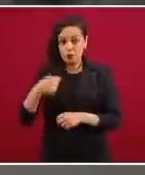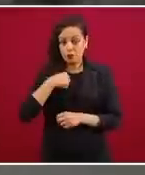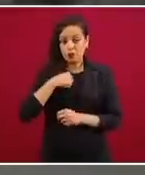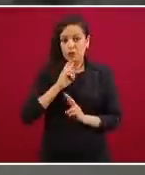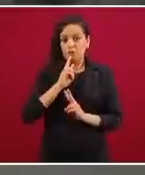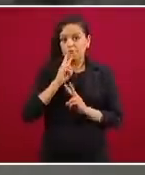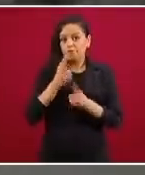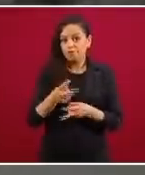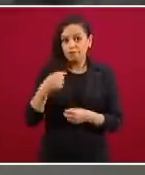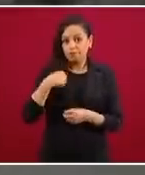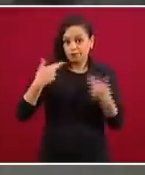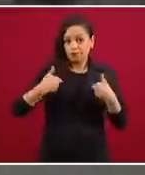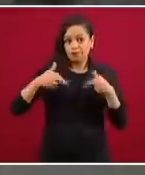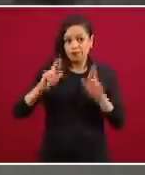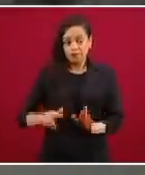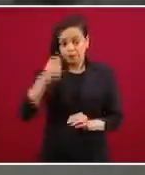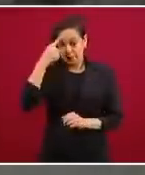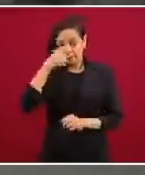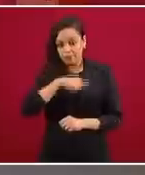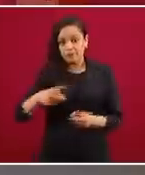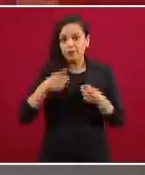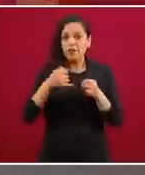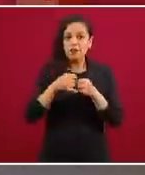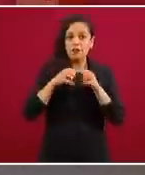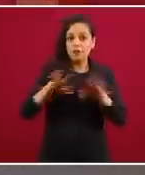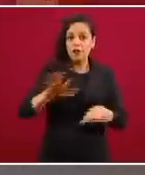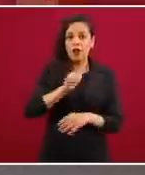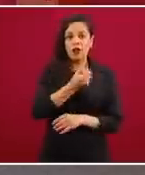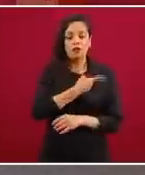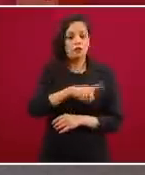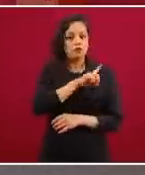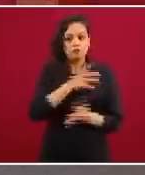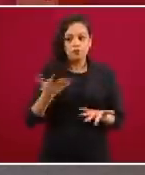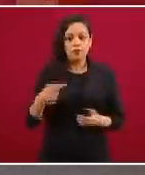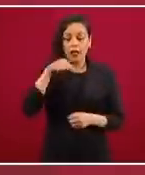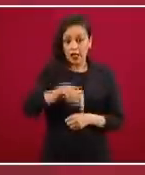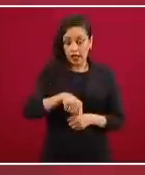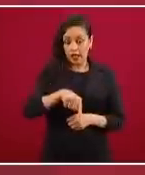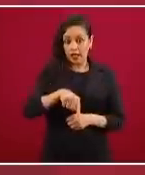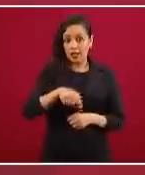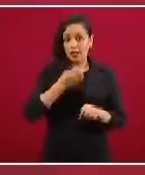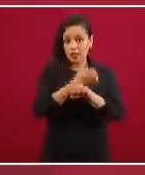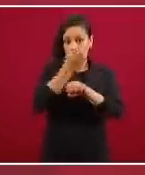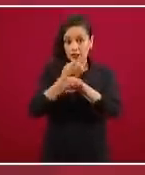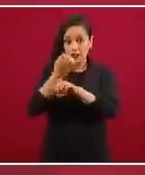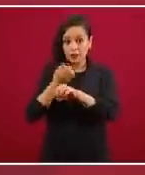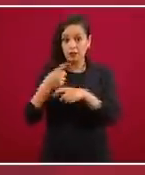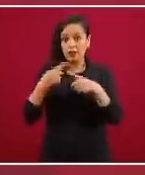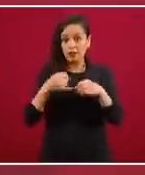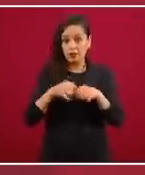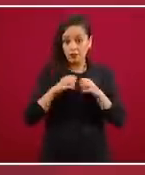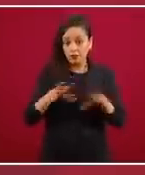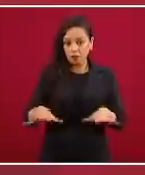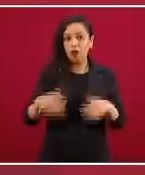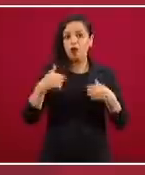autoridad sanitaria de los estados, porque es la información que proviene de los estados la que yo presento aquí. Y desde luego es una gran